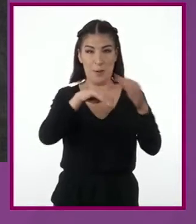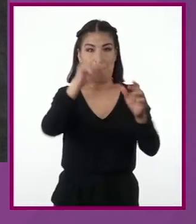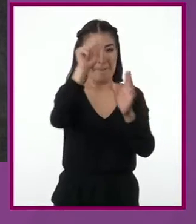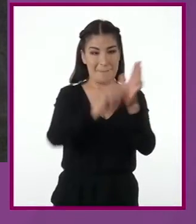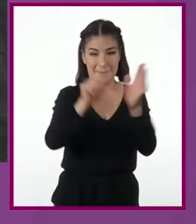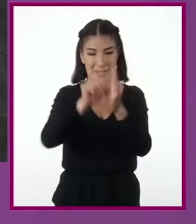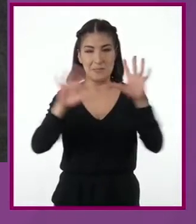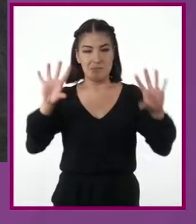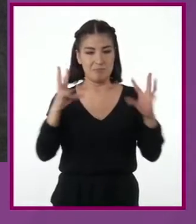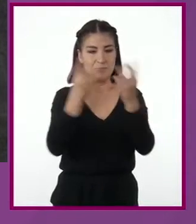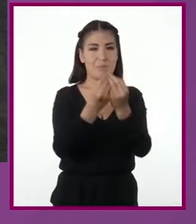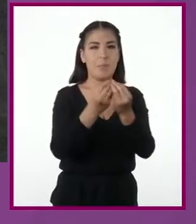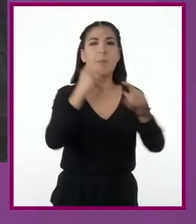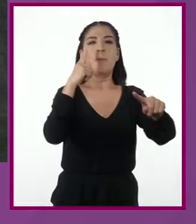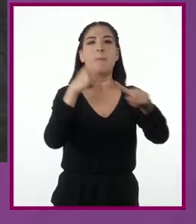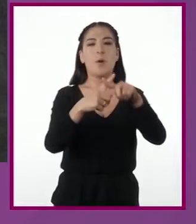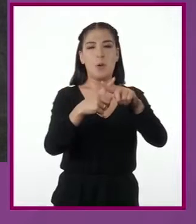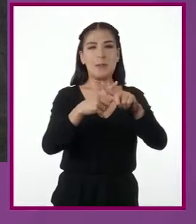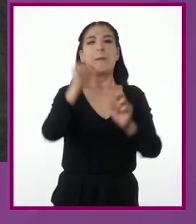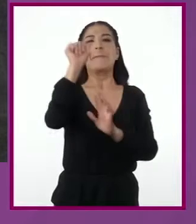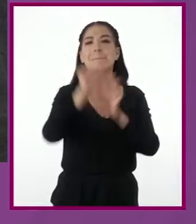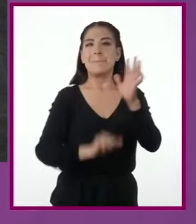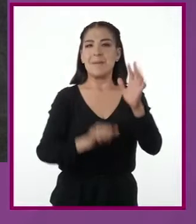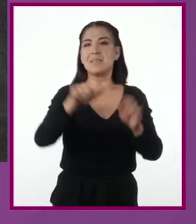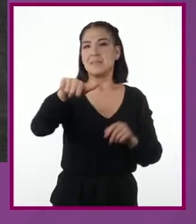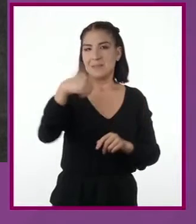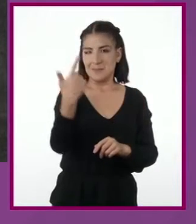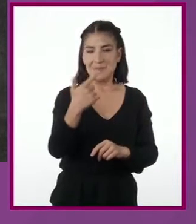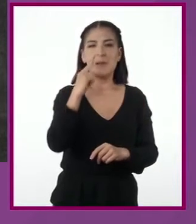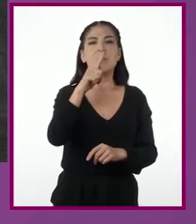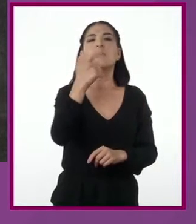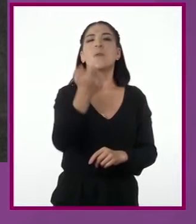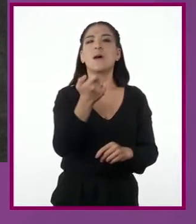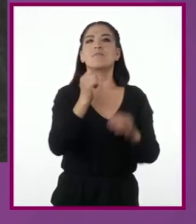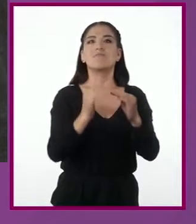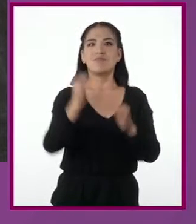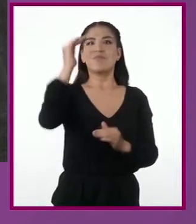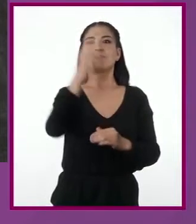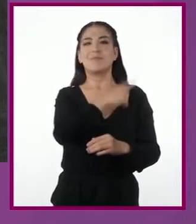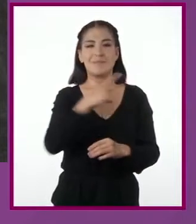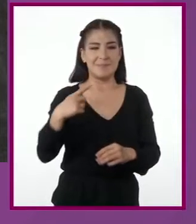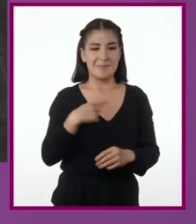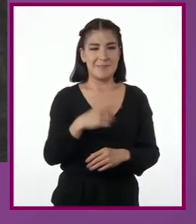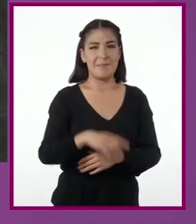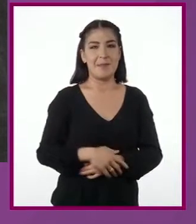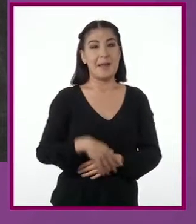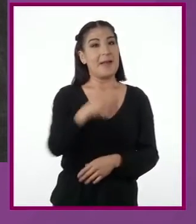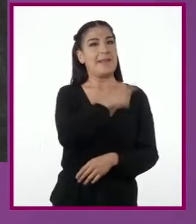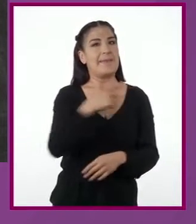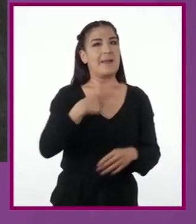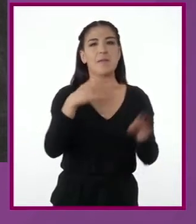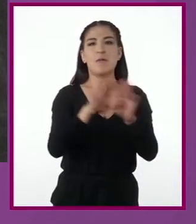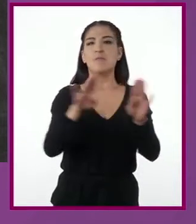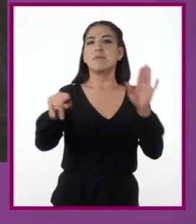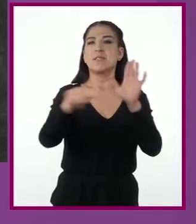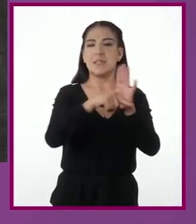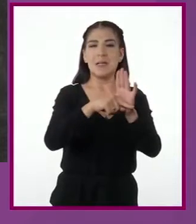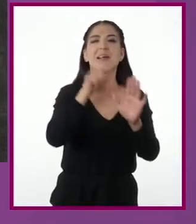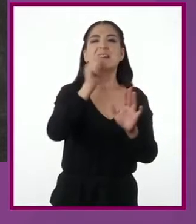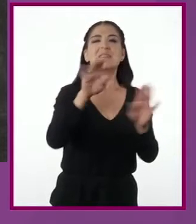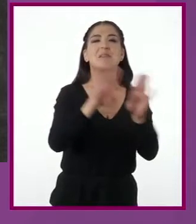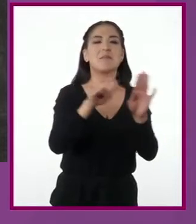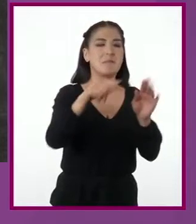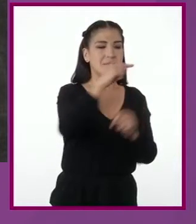de meses para saber a cuánto ascenderá su deuda. El resultado debe ser una cantidad negativa, ya que representa